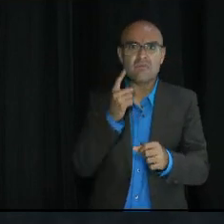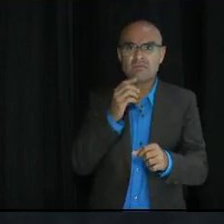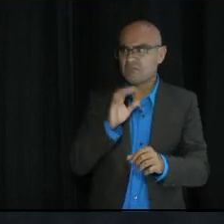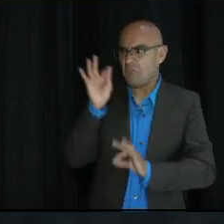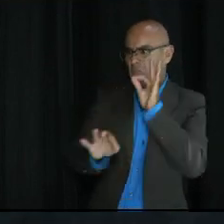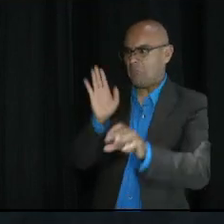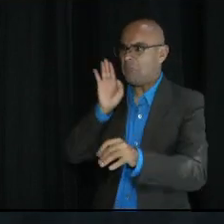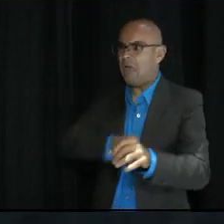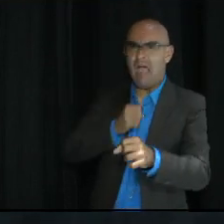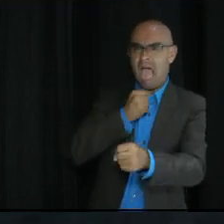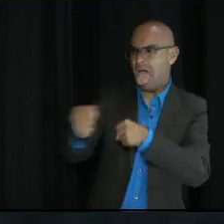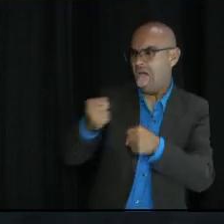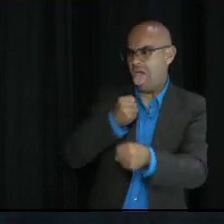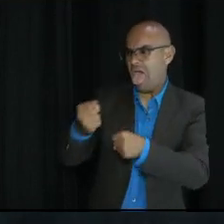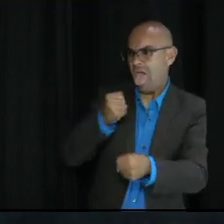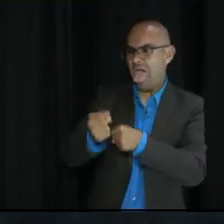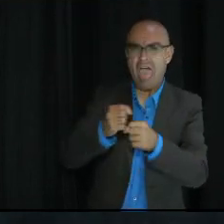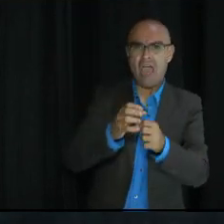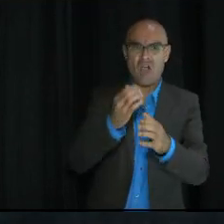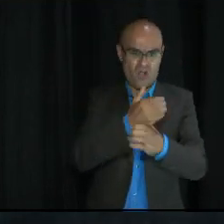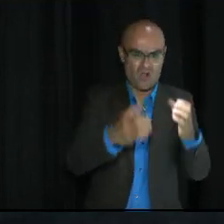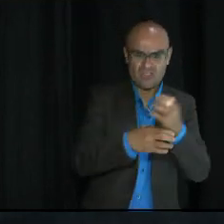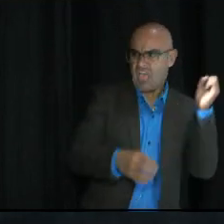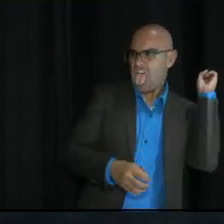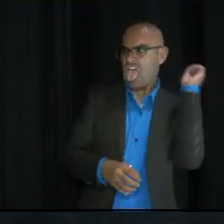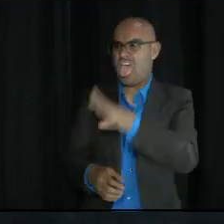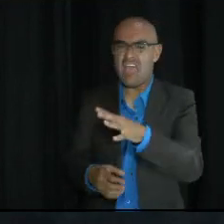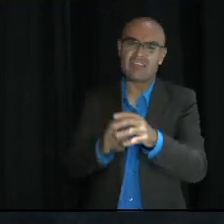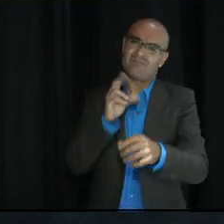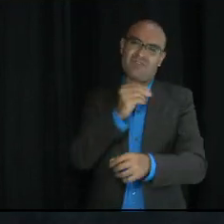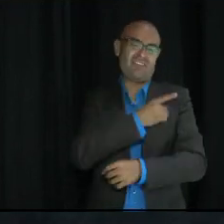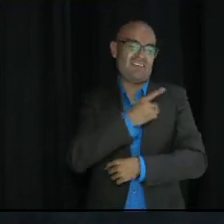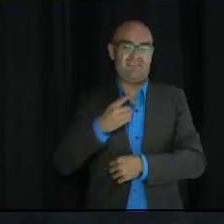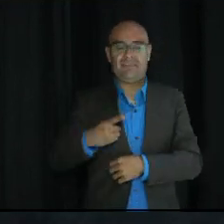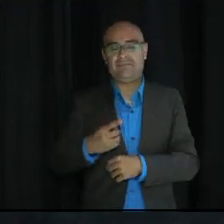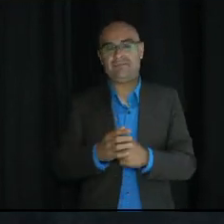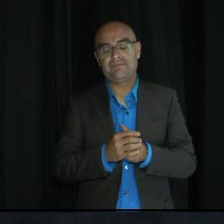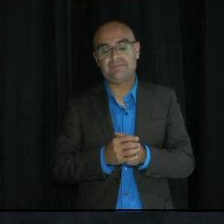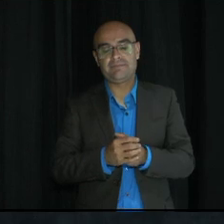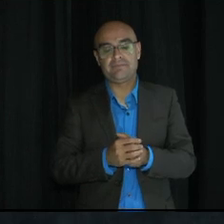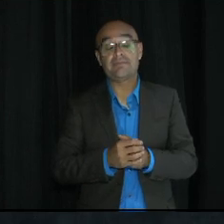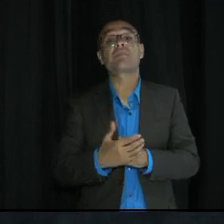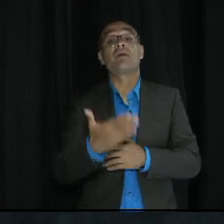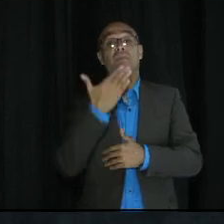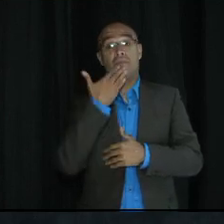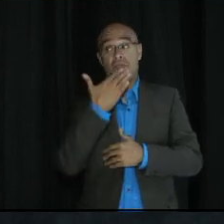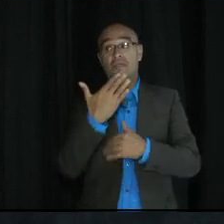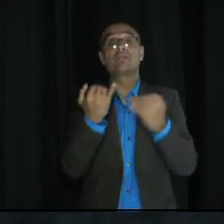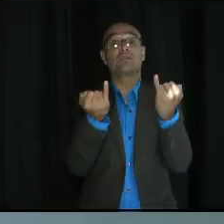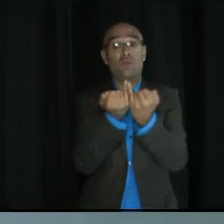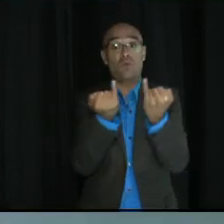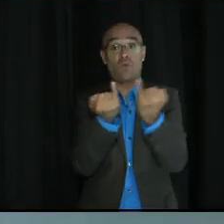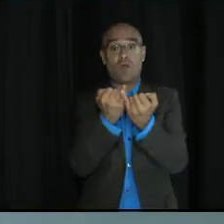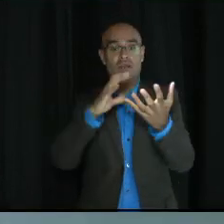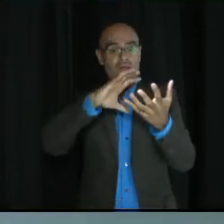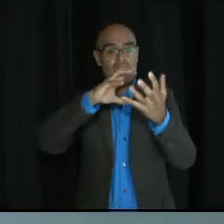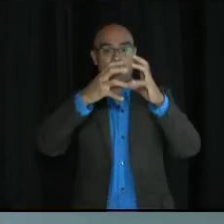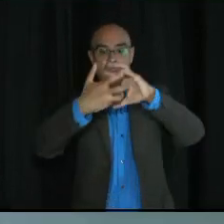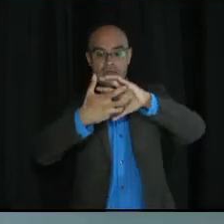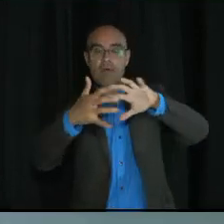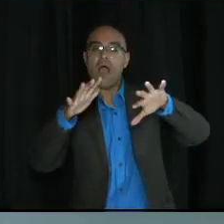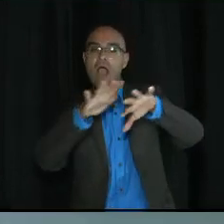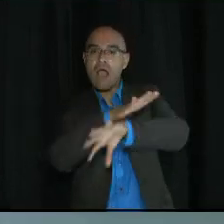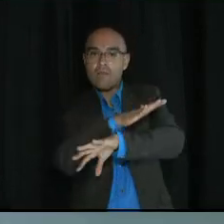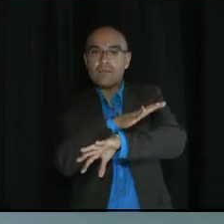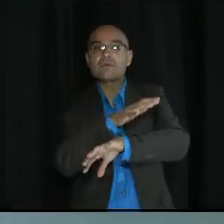con el primer objeto que tengamos a la mano, ¿no? Bueno, pues también el cambio climático ha estado afectando porque esa movilidad que estamos viendo en especies y